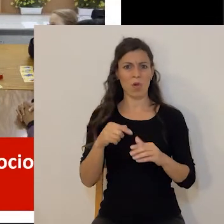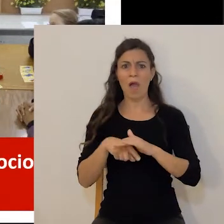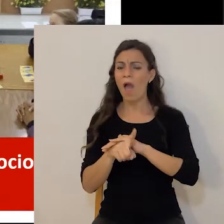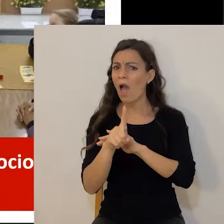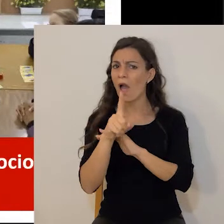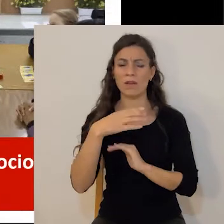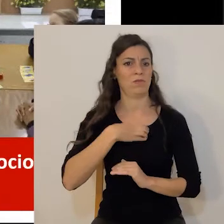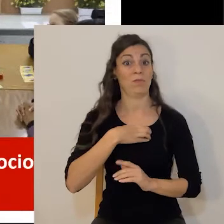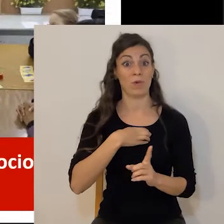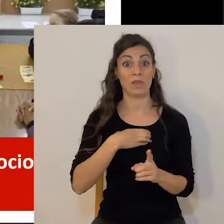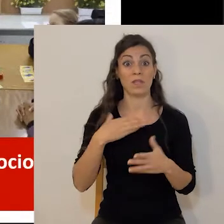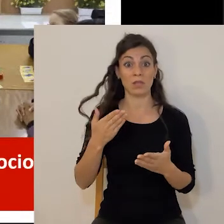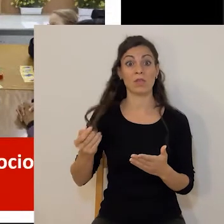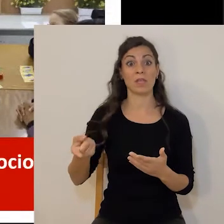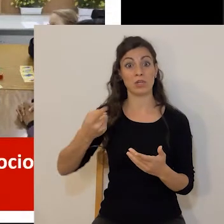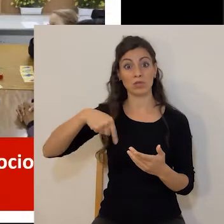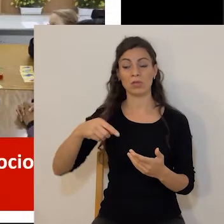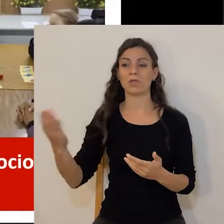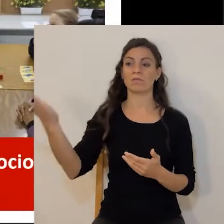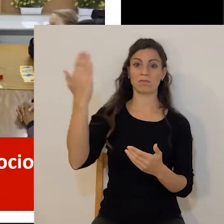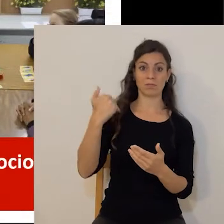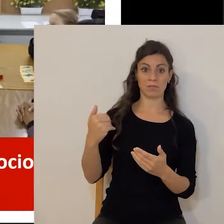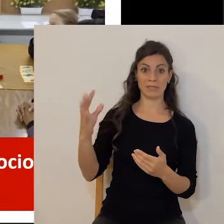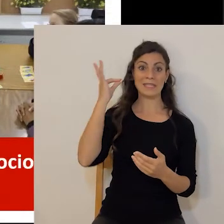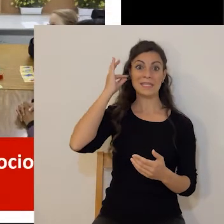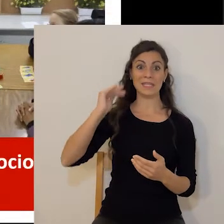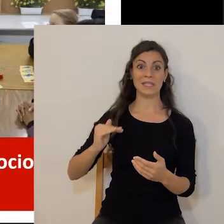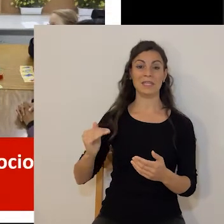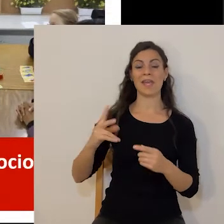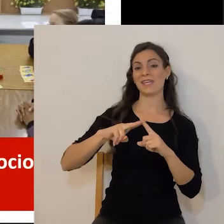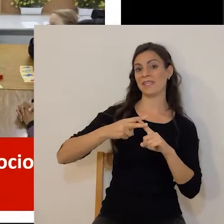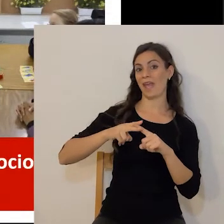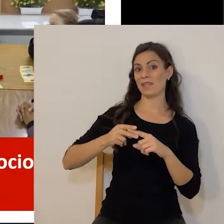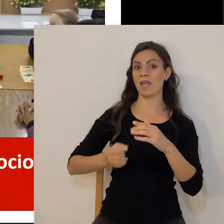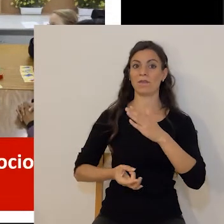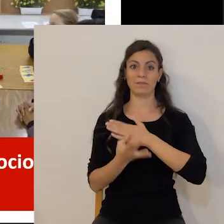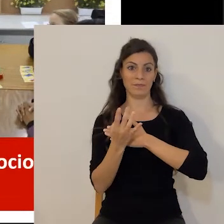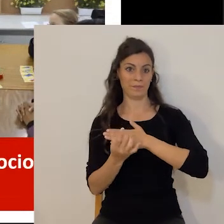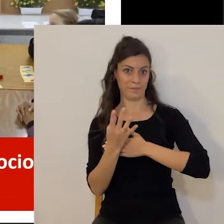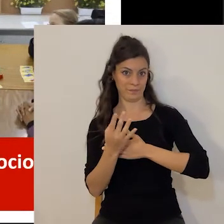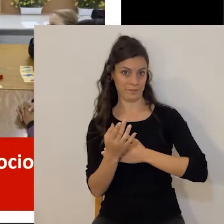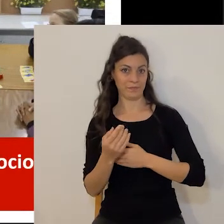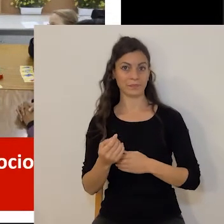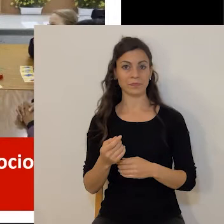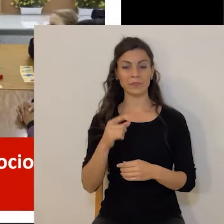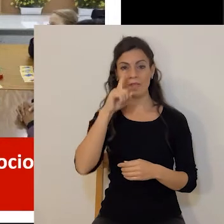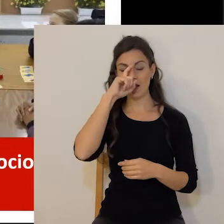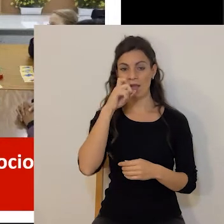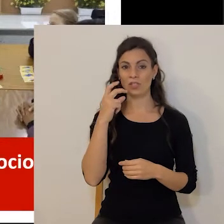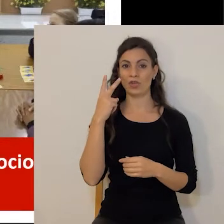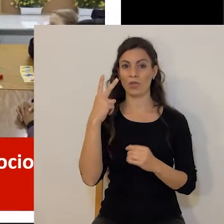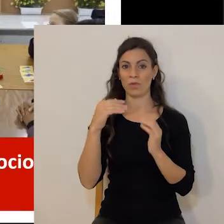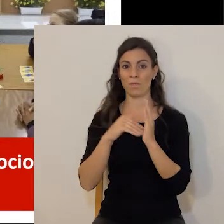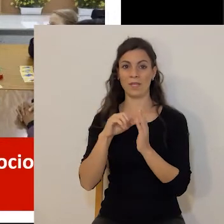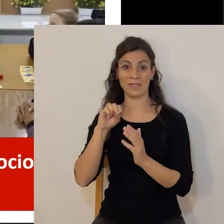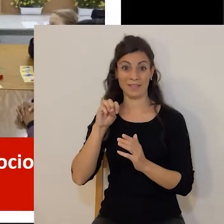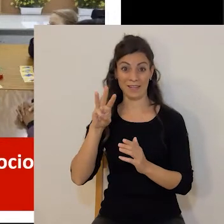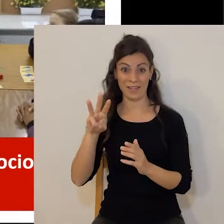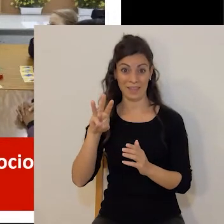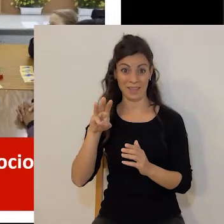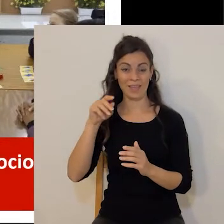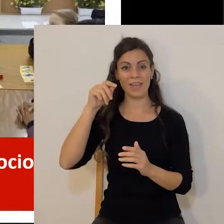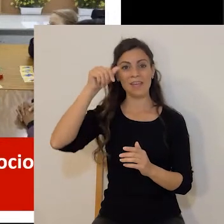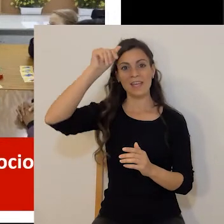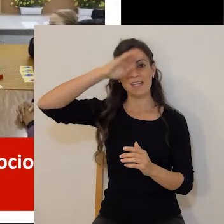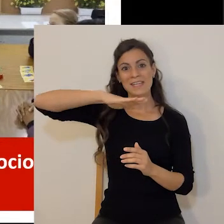avanzar. Entonces, la incorporamos, empezamos a crear un taller que iniciamos en el año 2013, pues con